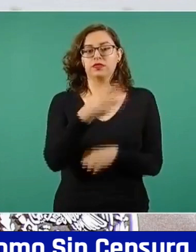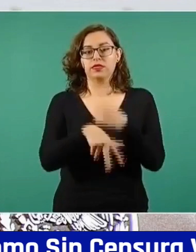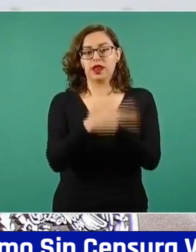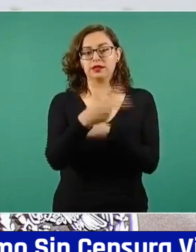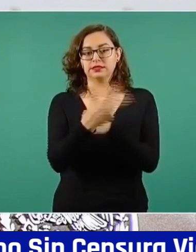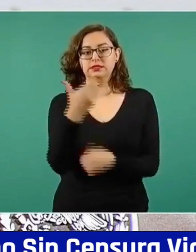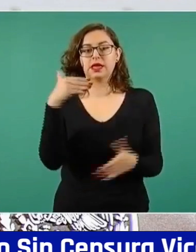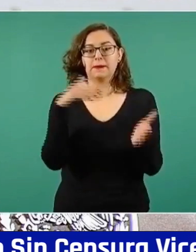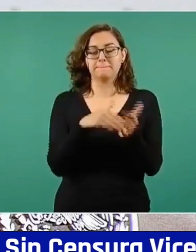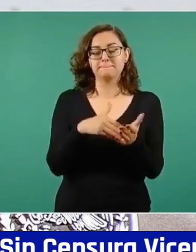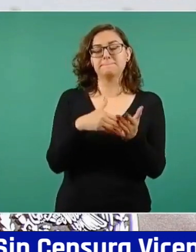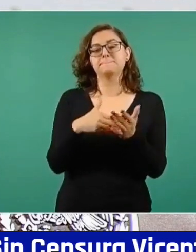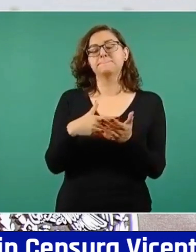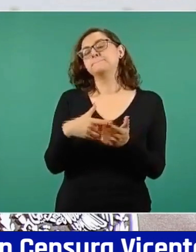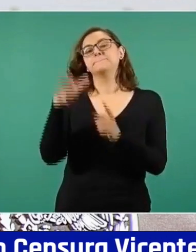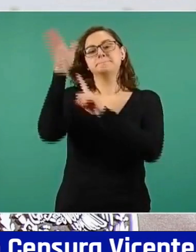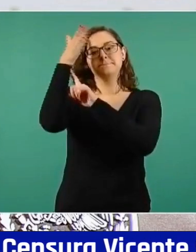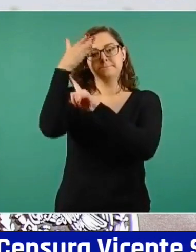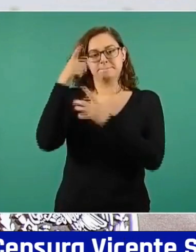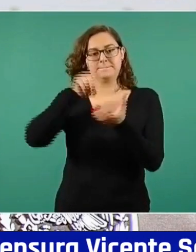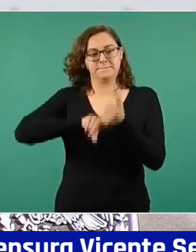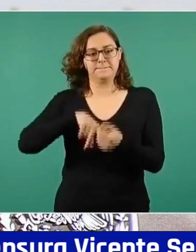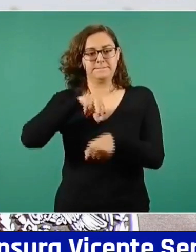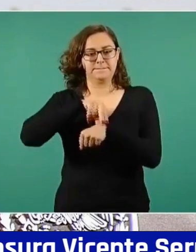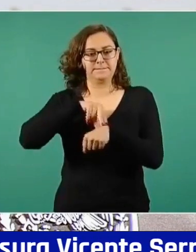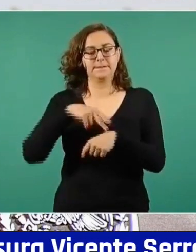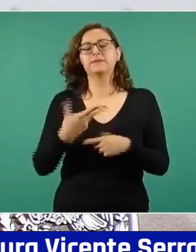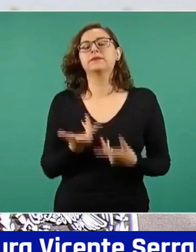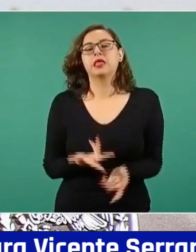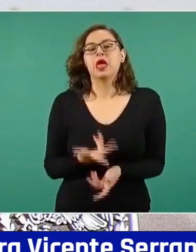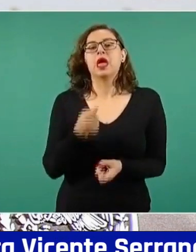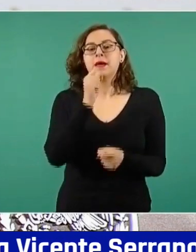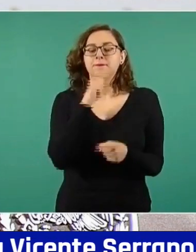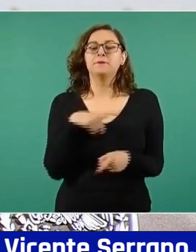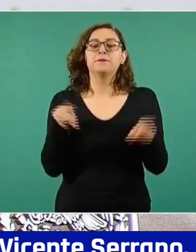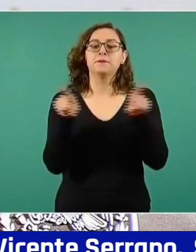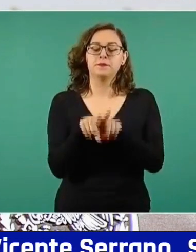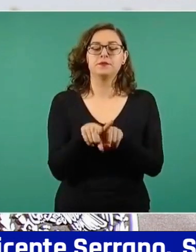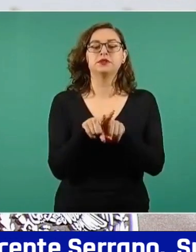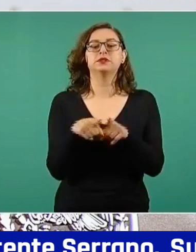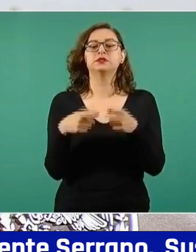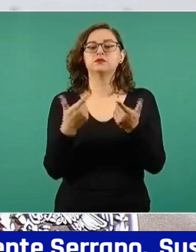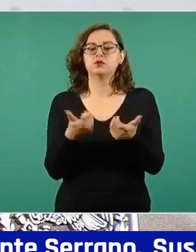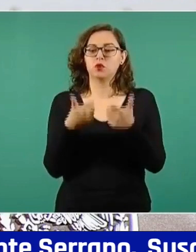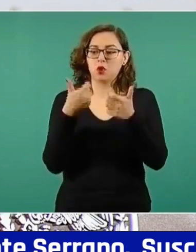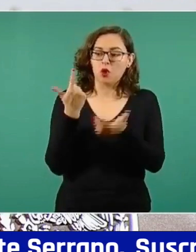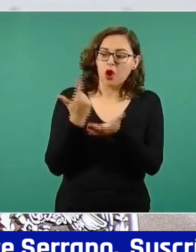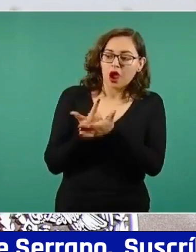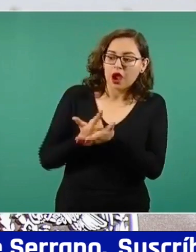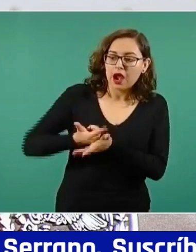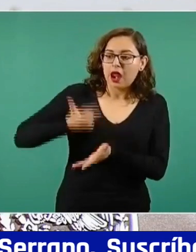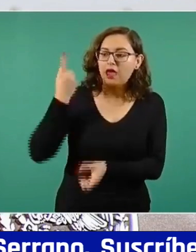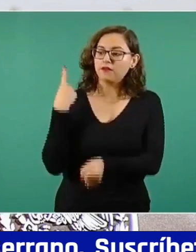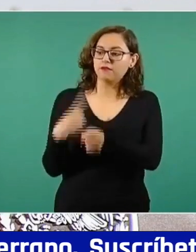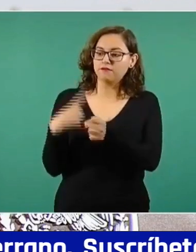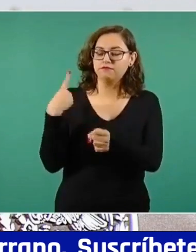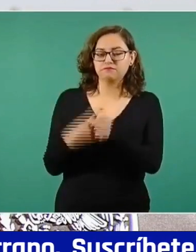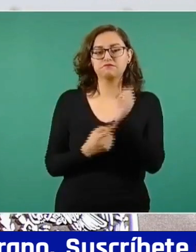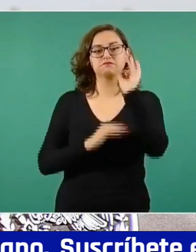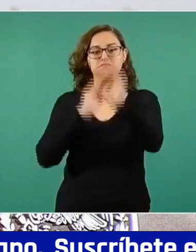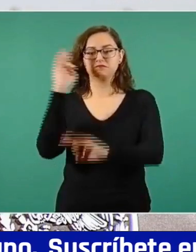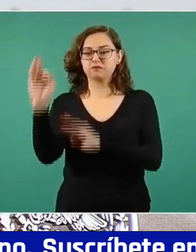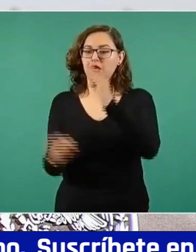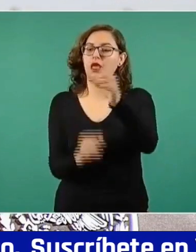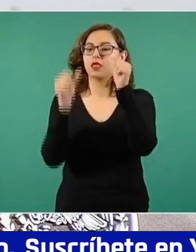13,000 paramédicos. Cruz Roja Mexicana se suma tras el trabajo hospitalario para atender pacientes graves de COVID, contando con todo